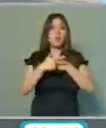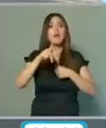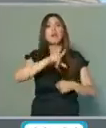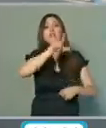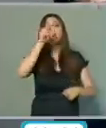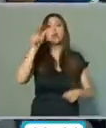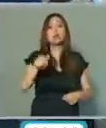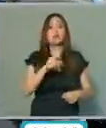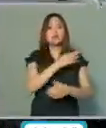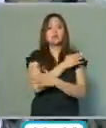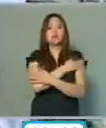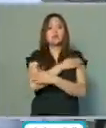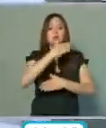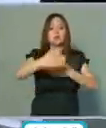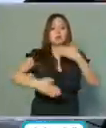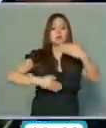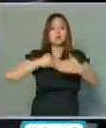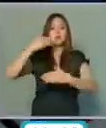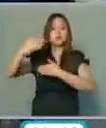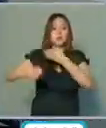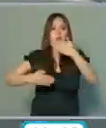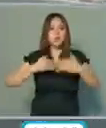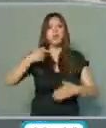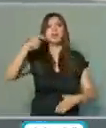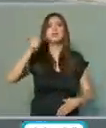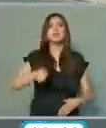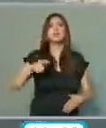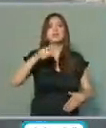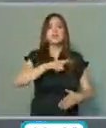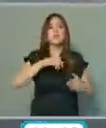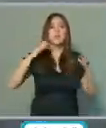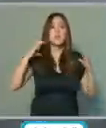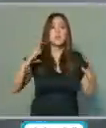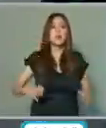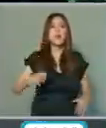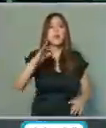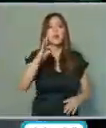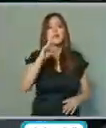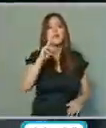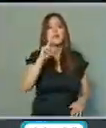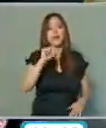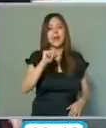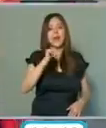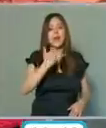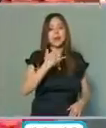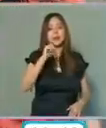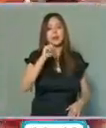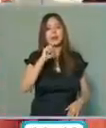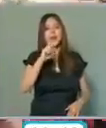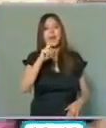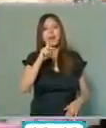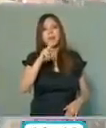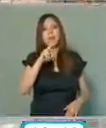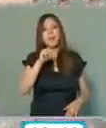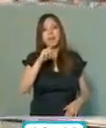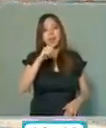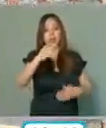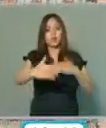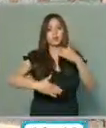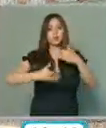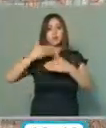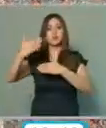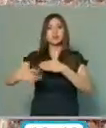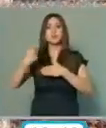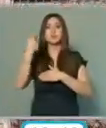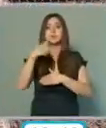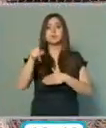Servando, pero aquí estuvo ese cuerpo de Fray Servando ya embalsamado. Y aquí enfrente está lo